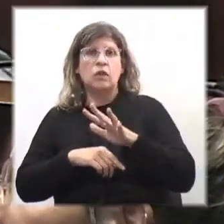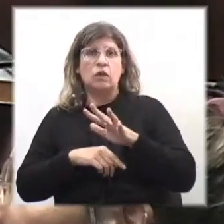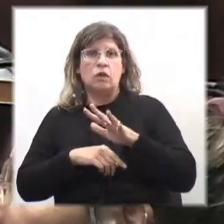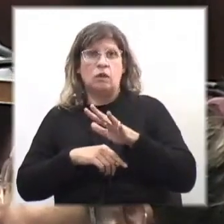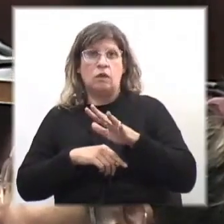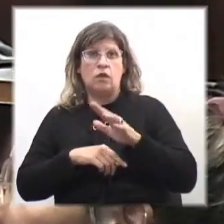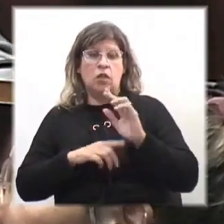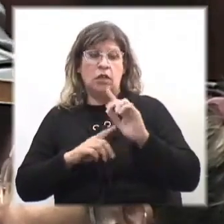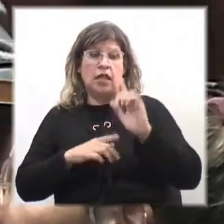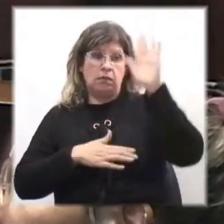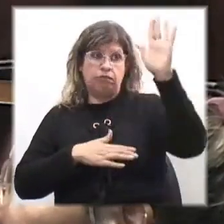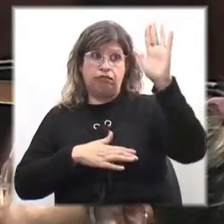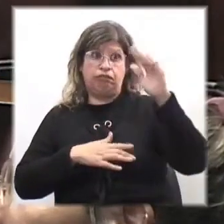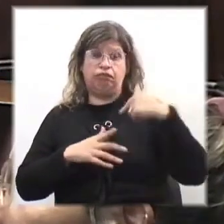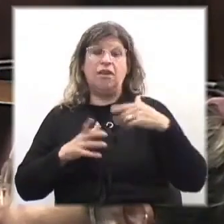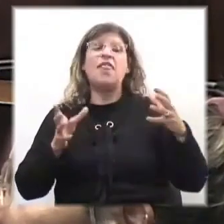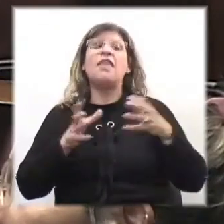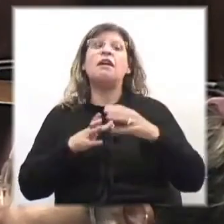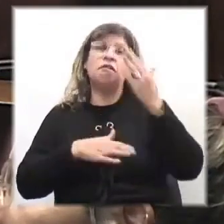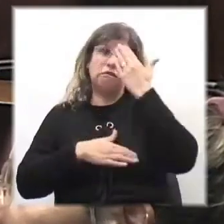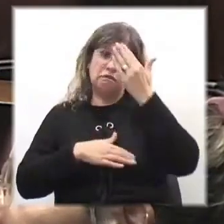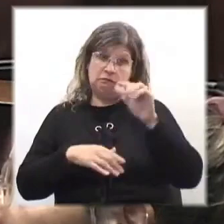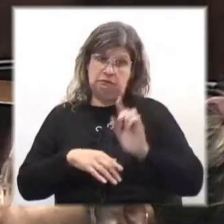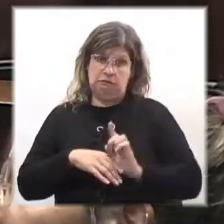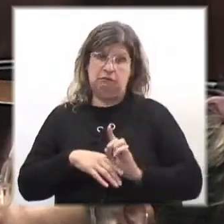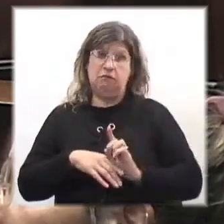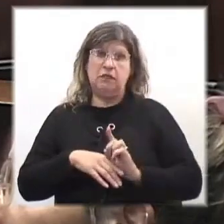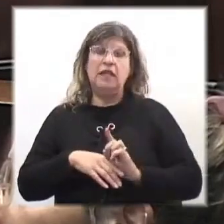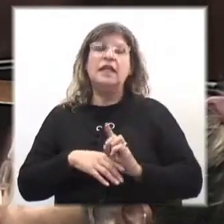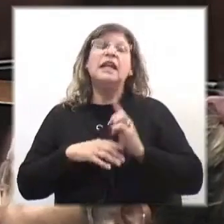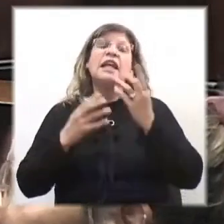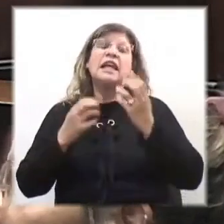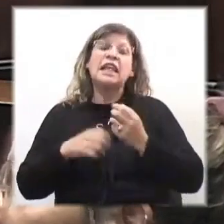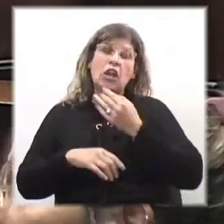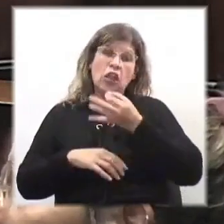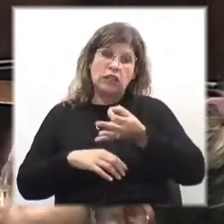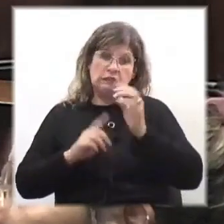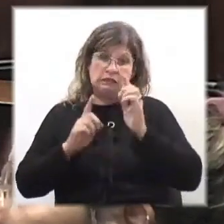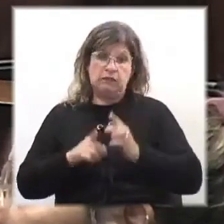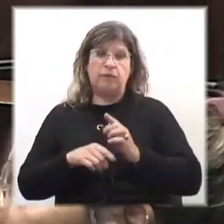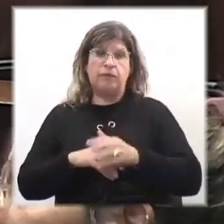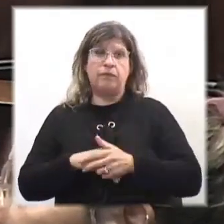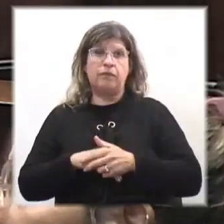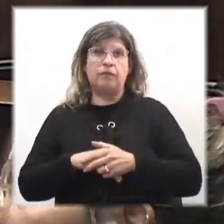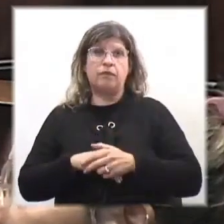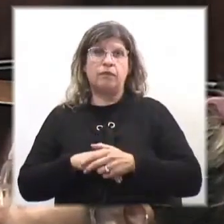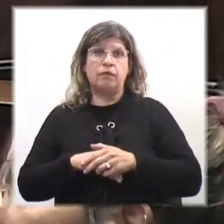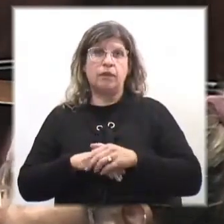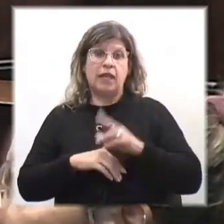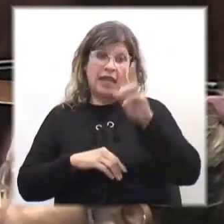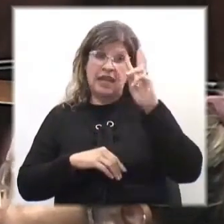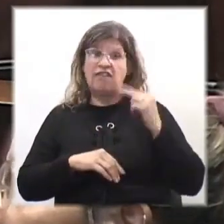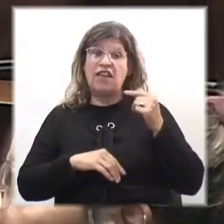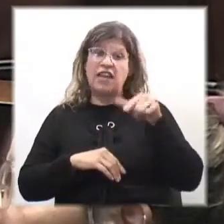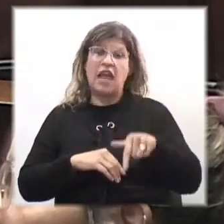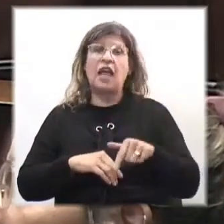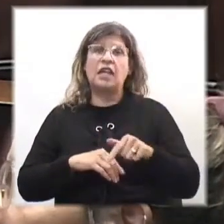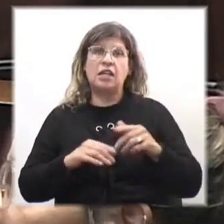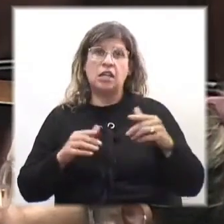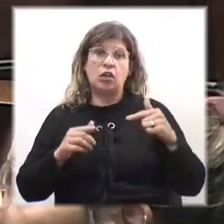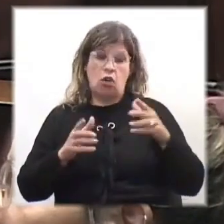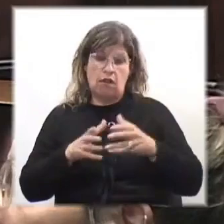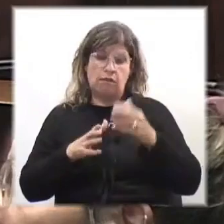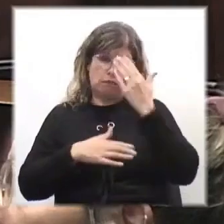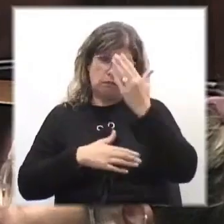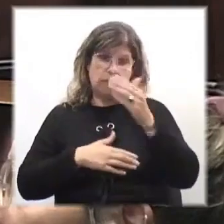eran manos del frente amplio y quiero decir también señor presidente que en el verano esta